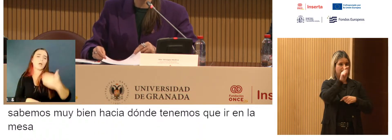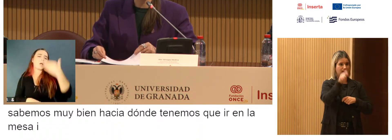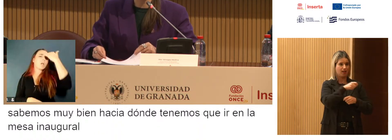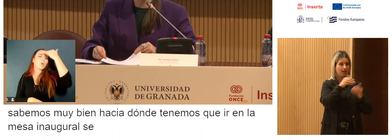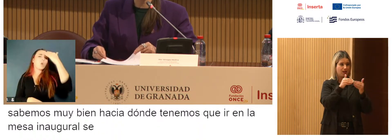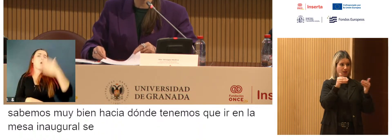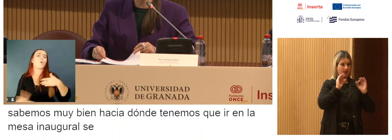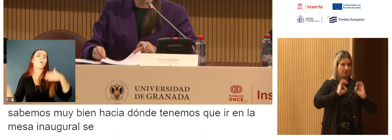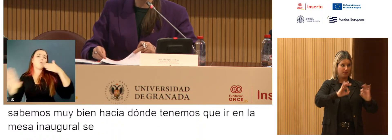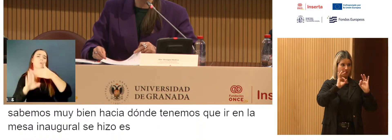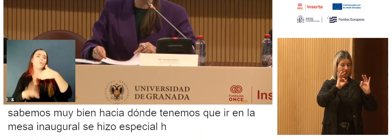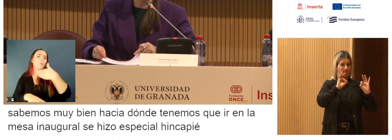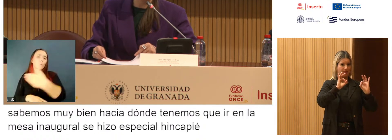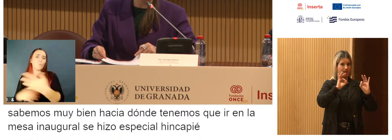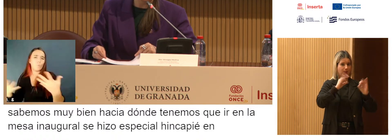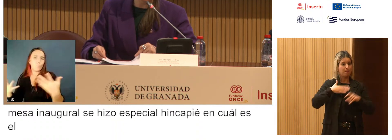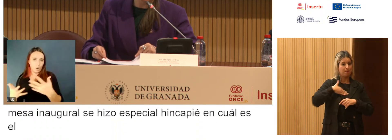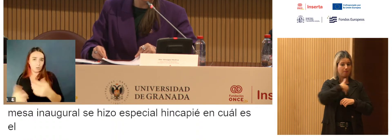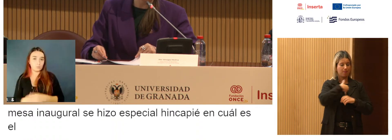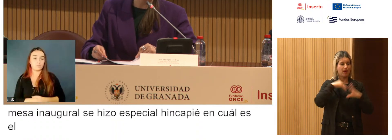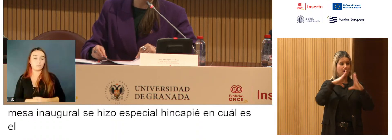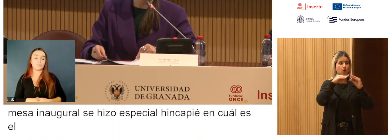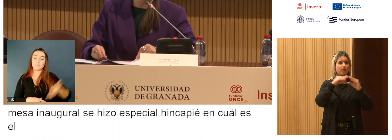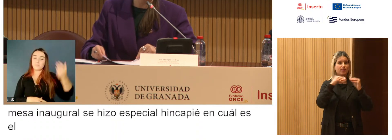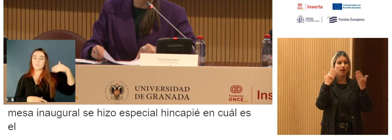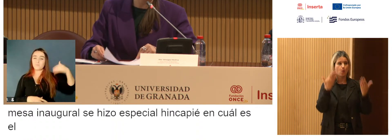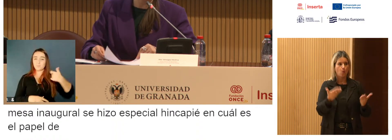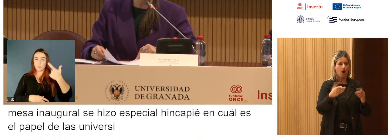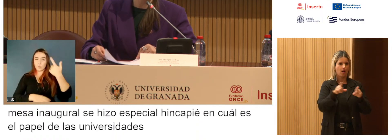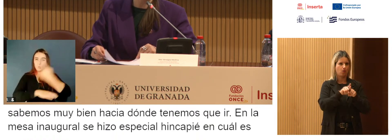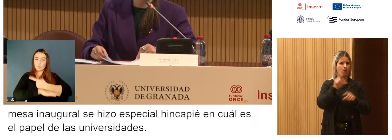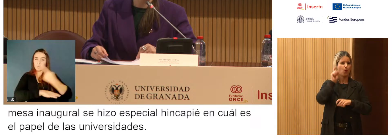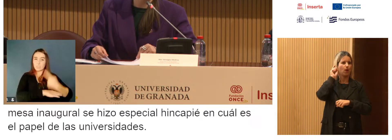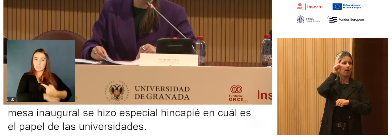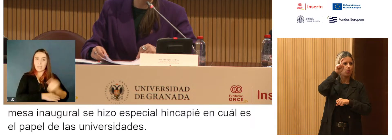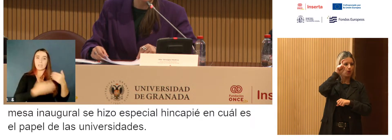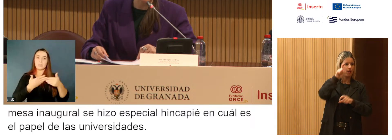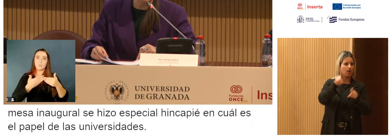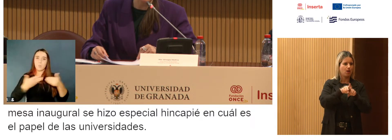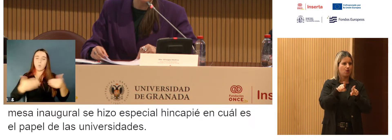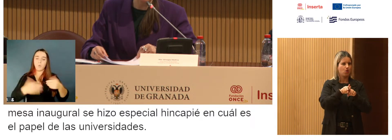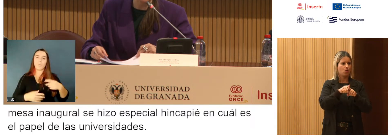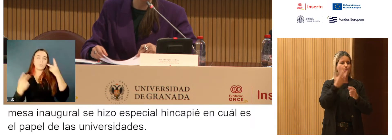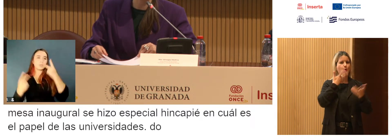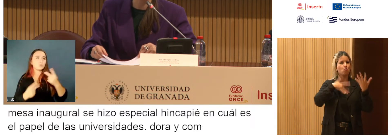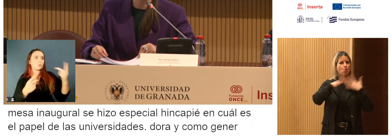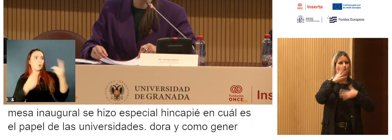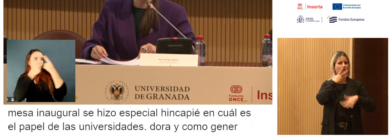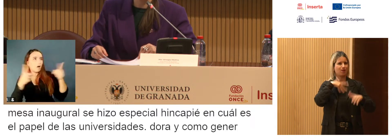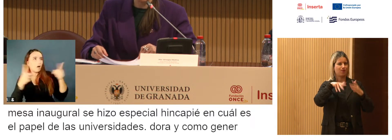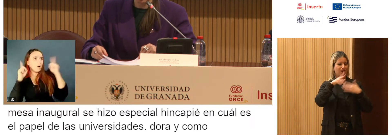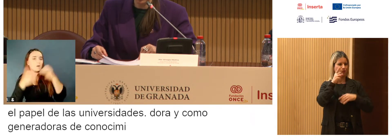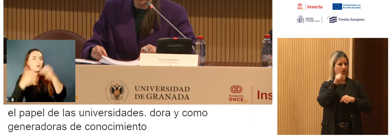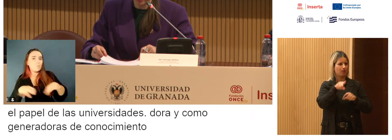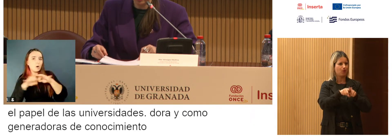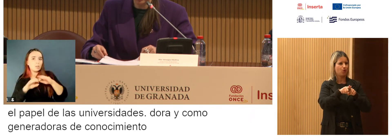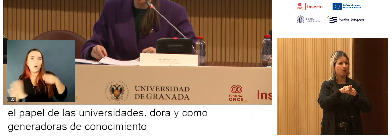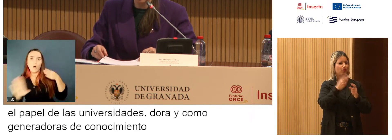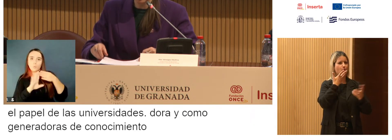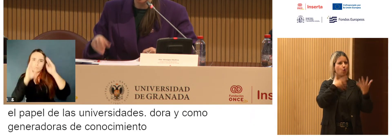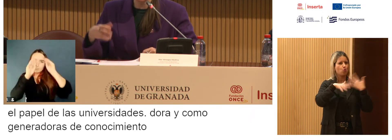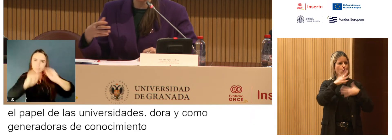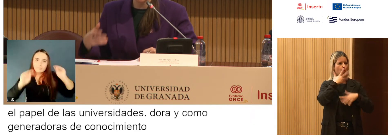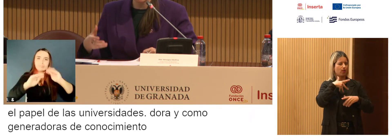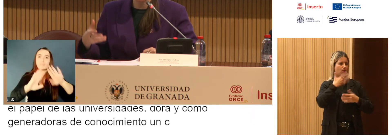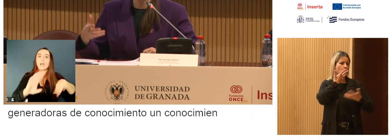especial hincapié en cuál es el papel de las universidades como educadoras y como generadoras de conocimiento, un conocimiento que